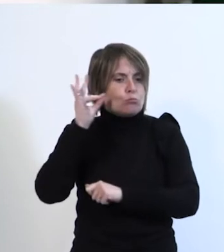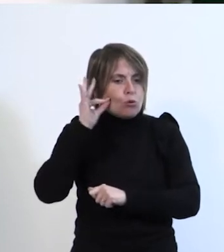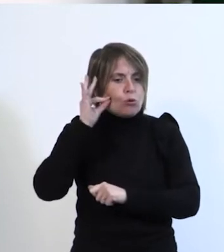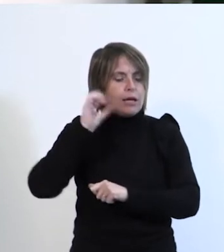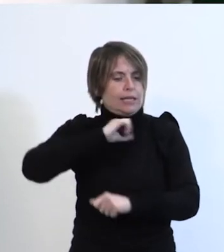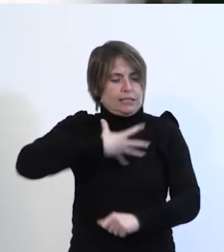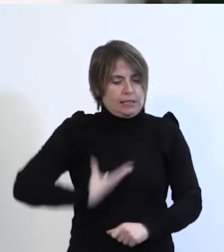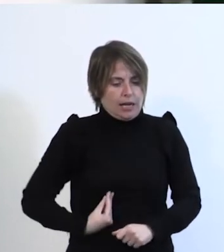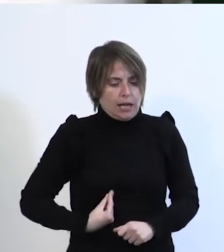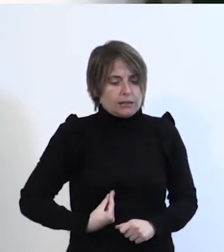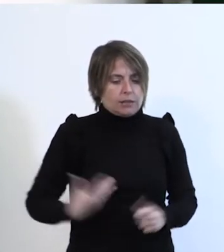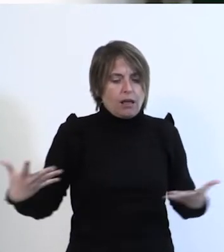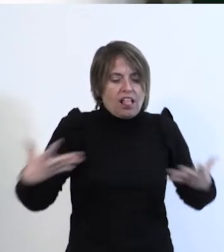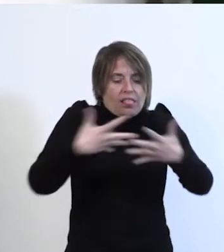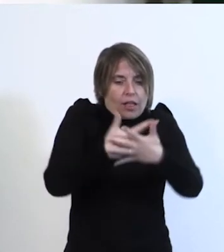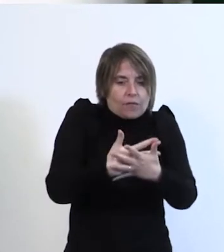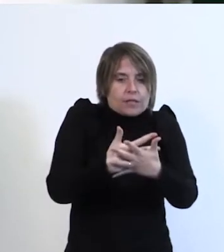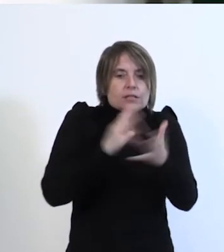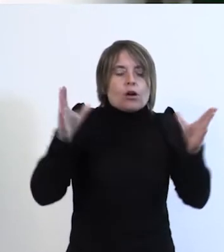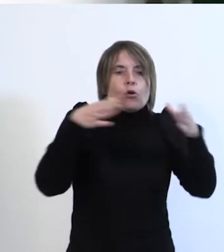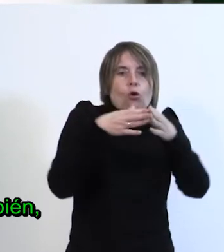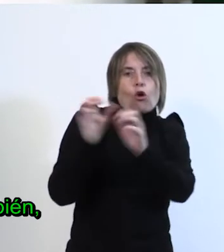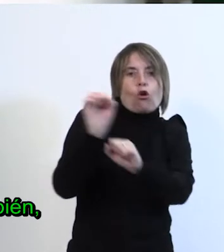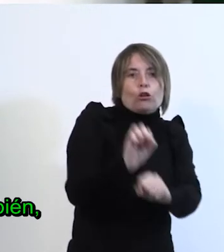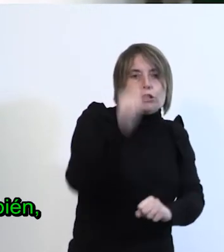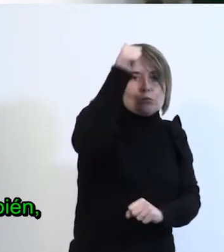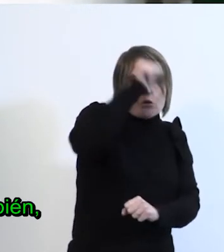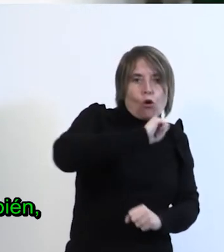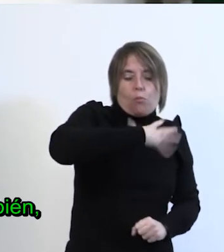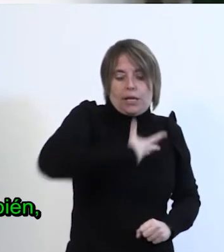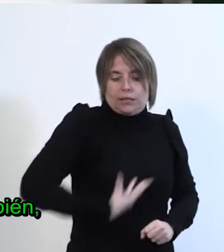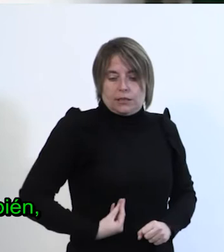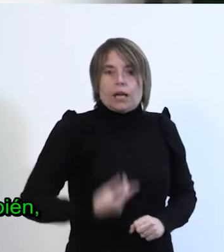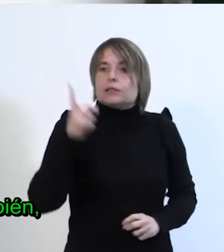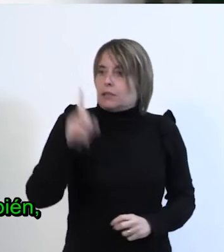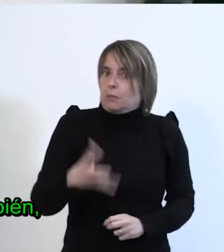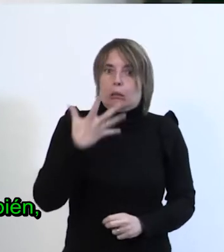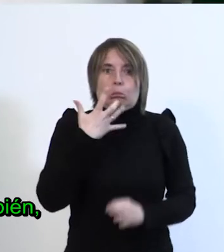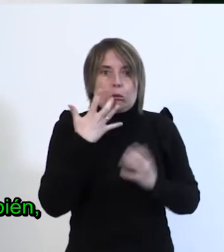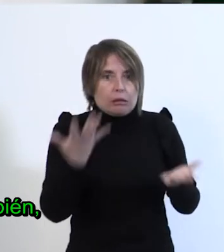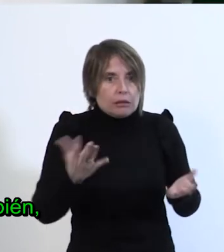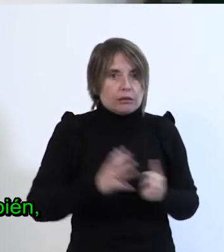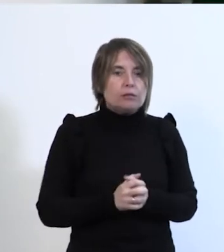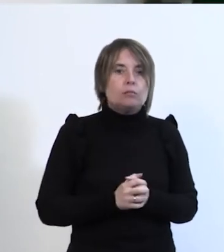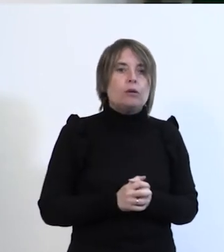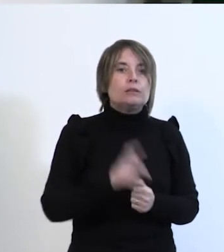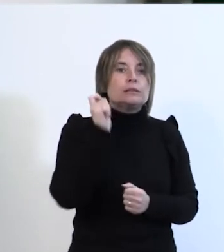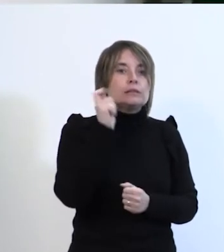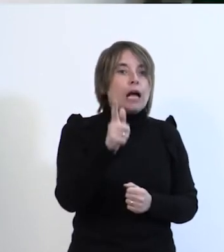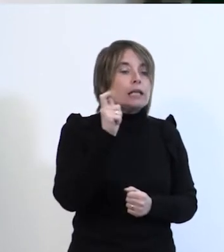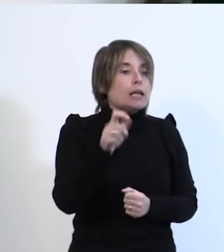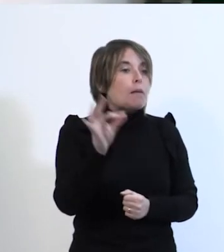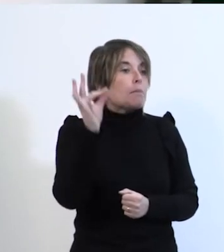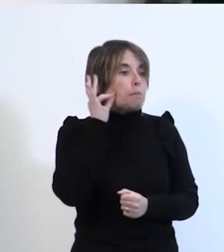Hay organizaciones mixtas que defienden derechos de colectivos de hombres trans también, por ejemplo. Y aunque